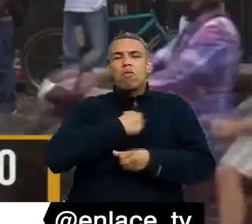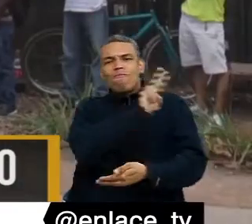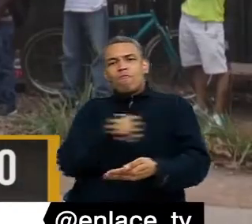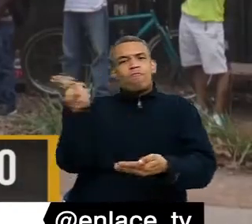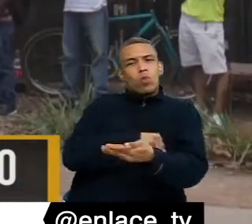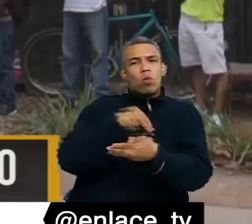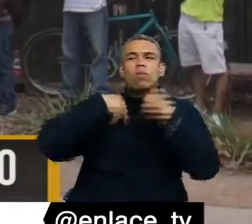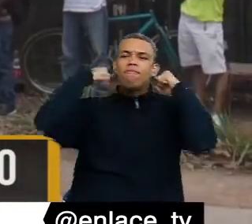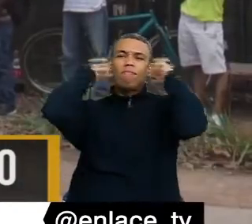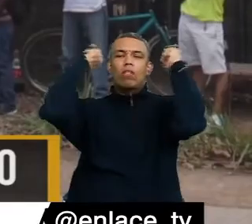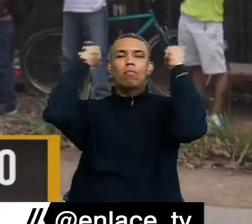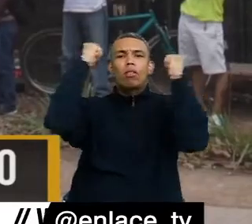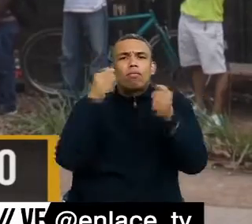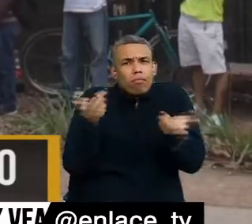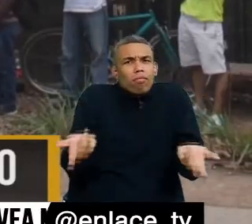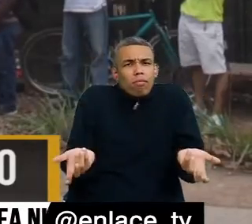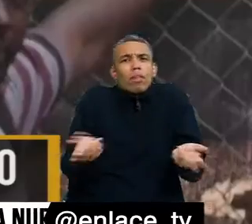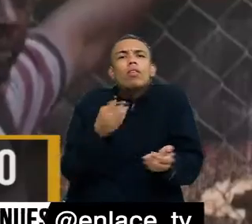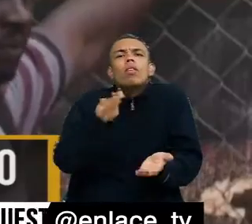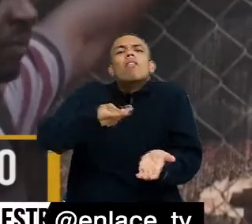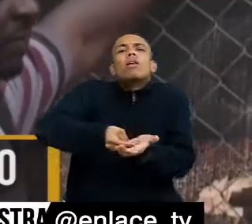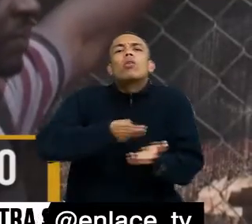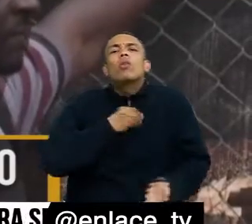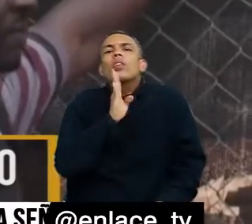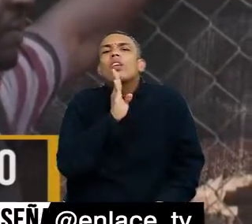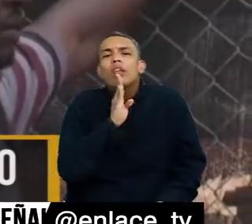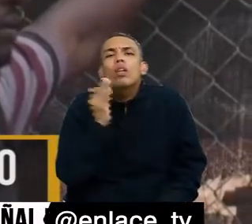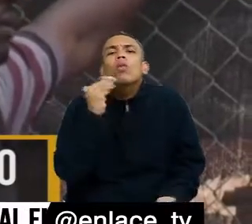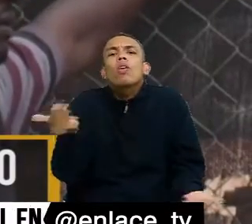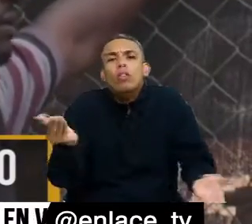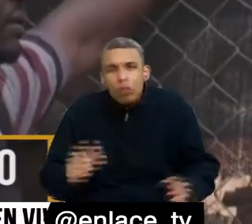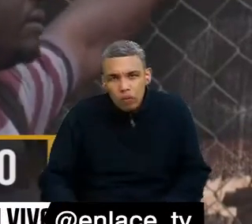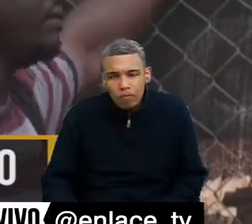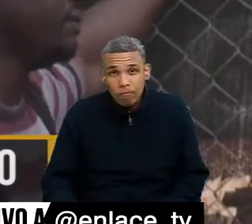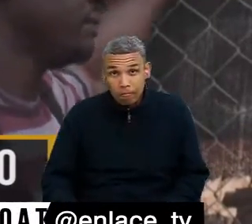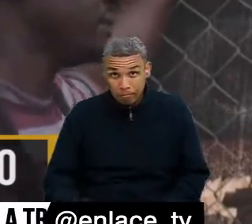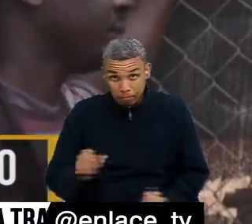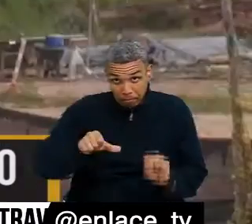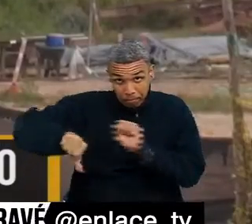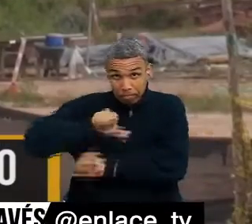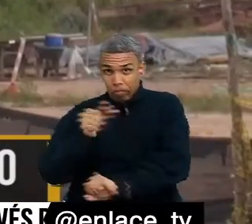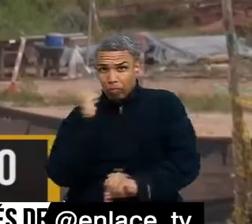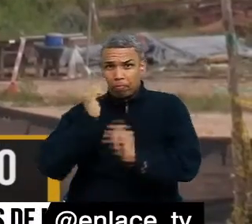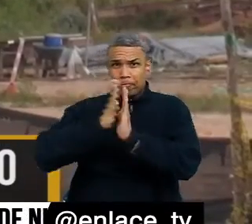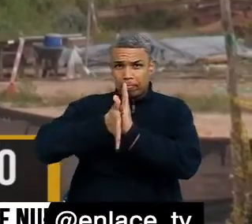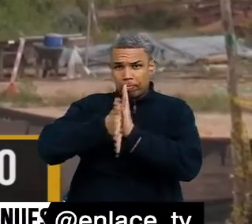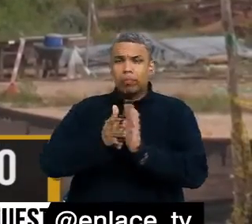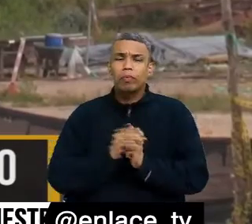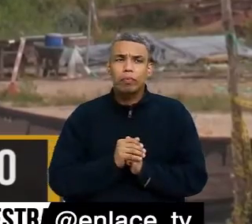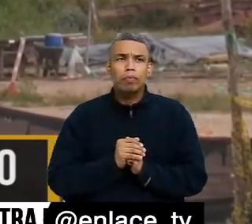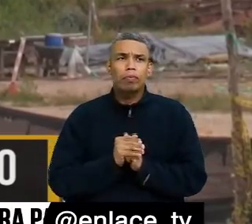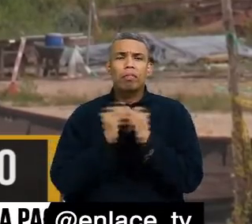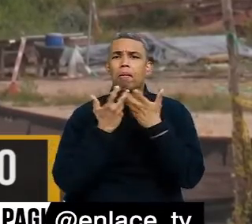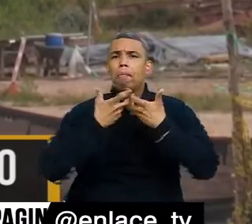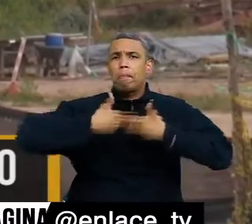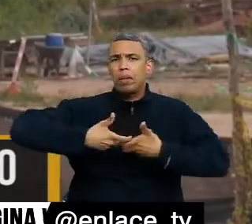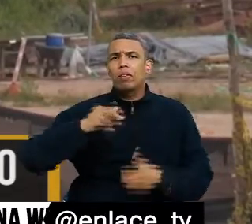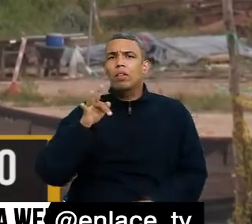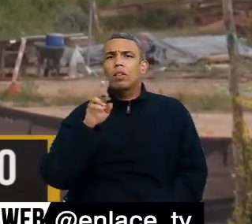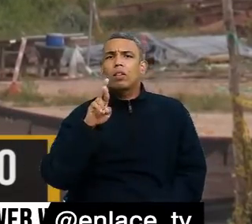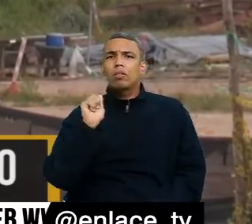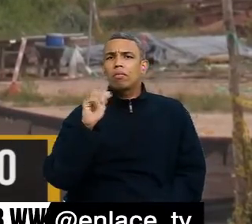se pronuncie alguien y se haga cargo. ¿Quién nos va a pagar? ¿Y cuándo? Los trabajadores de Tradeco entran a mover las maquinarias, a trabajar